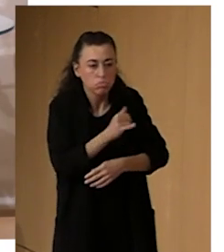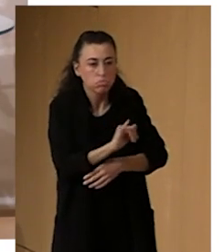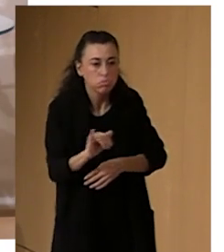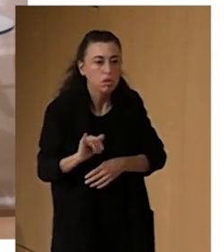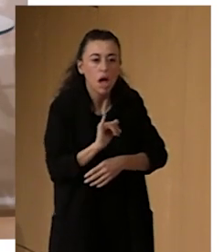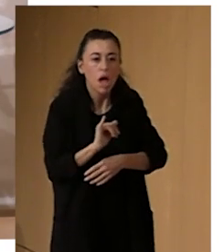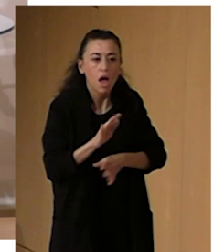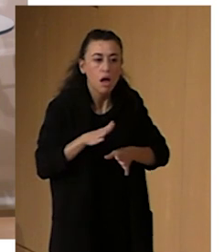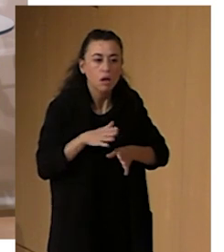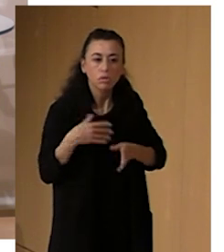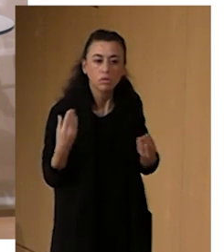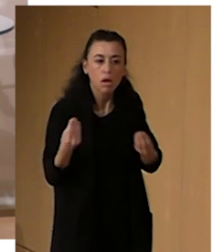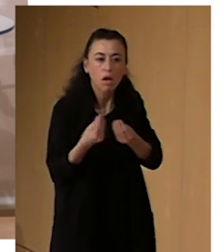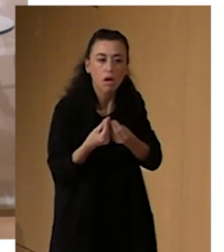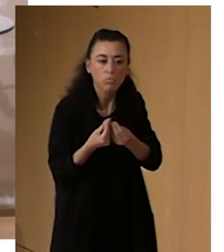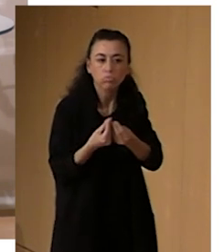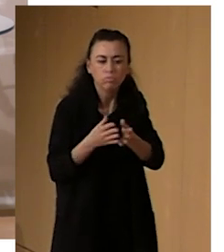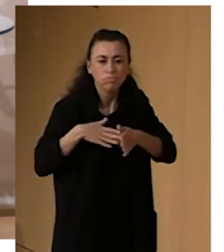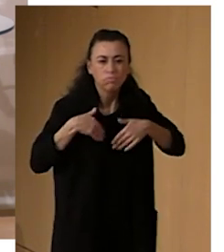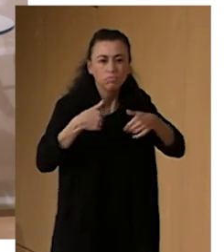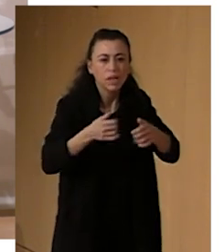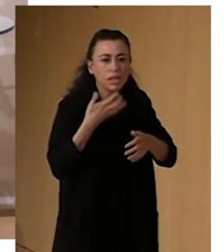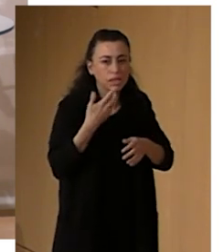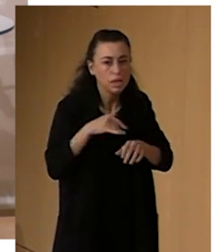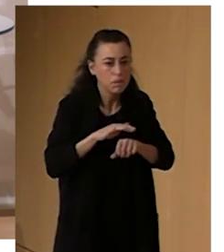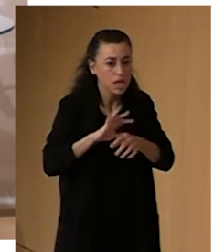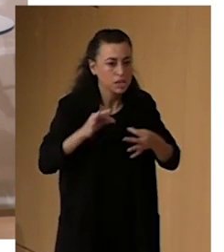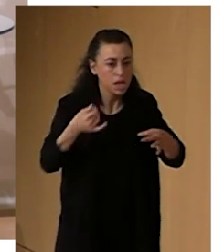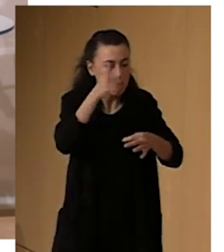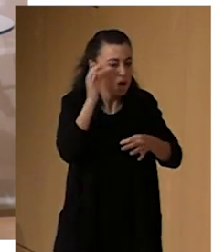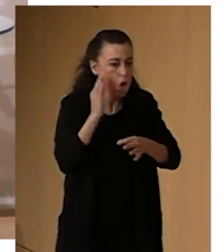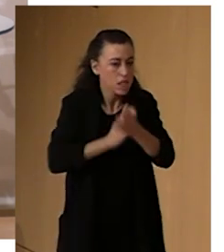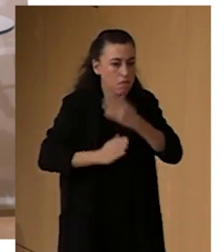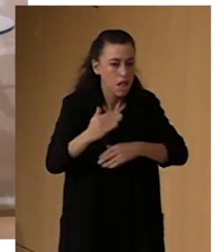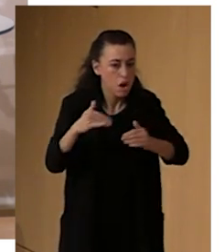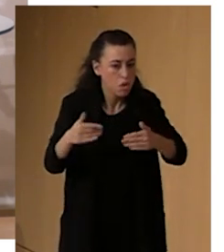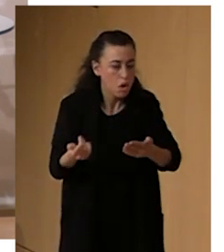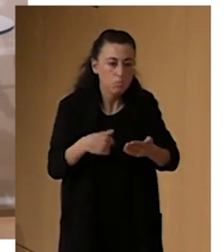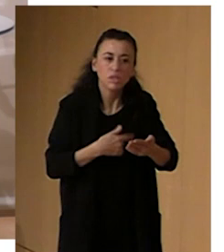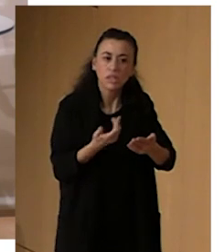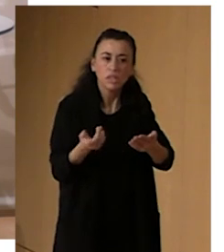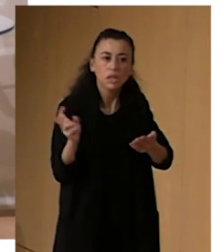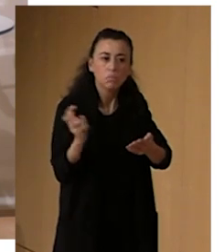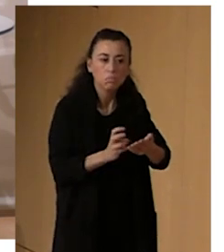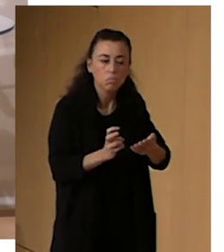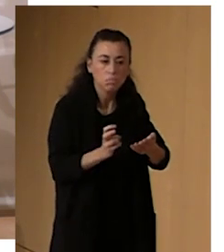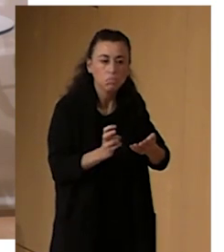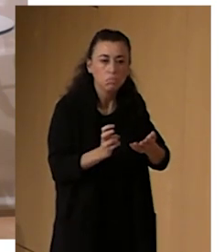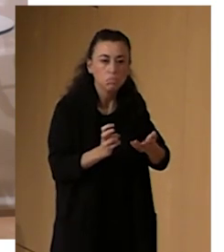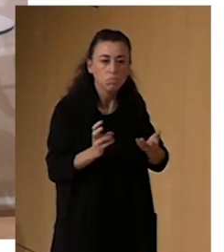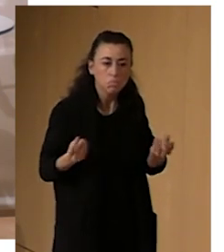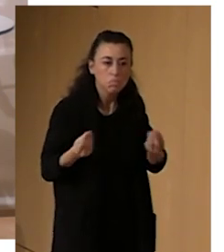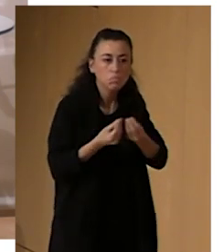ahora mismo que si yo quiero ir con mis amigos y amigas que no tienen discapacidad que pueda ir a ver el espectáculo y que sea accesible para mí